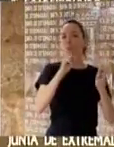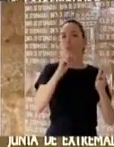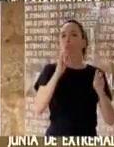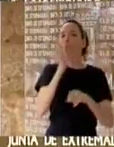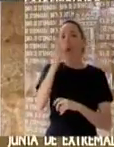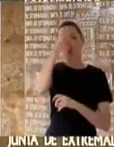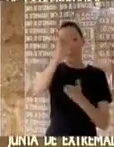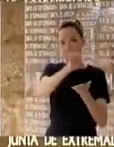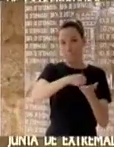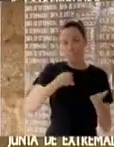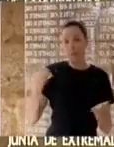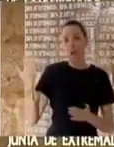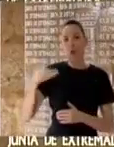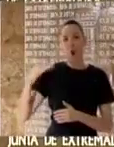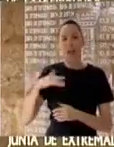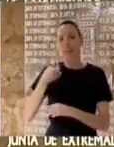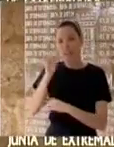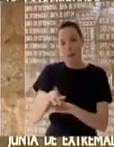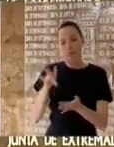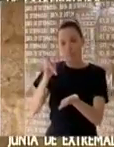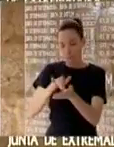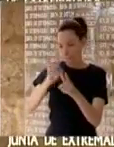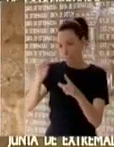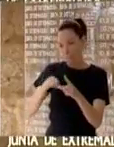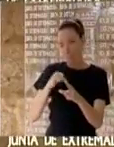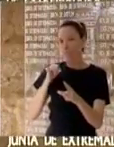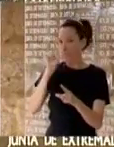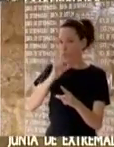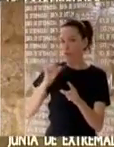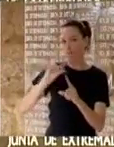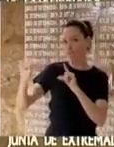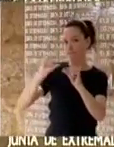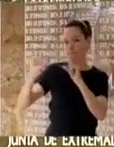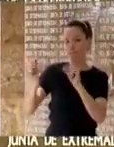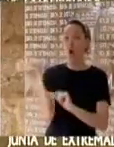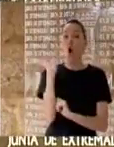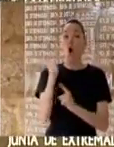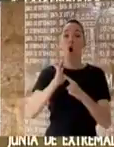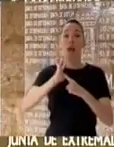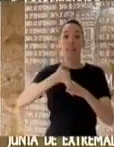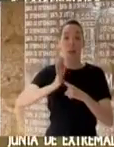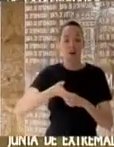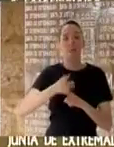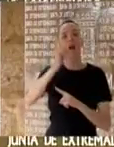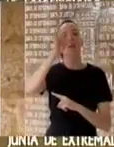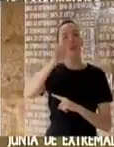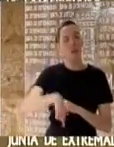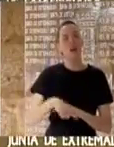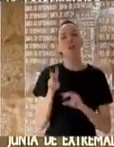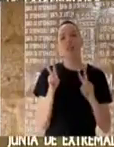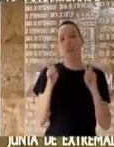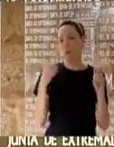hace poco en Soria, donde el tema es la despoblación. Estuve hace poco en Castilla-La Mancha, donde el tema también es la despoblación. En